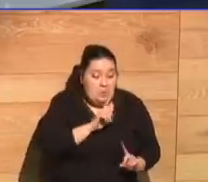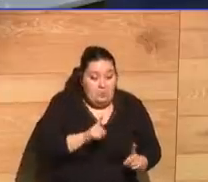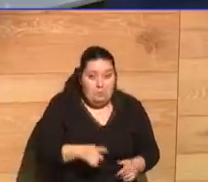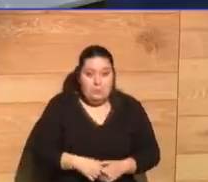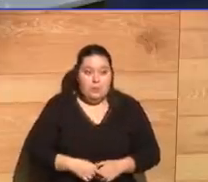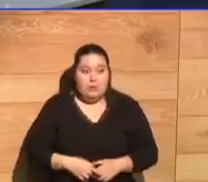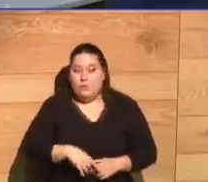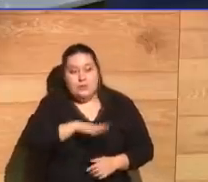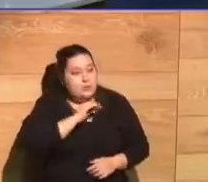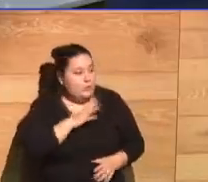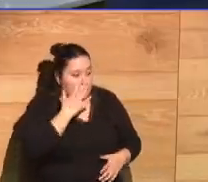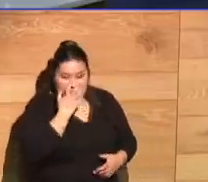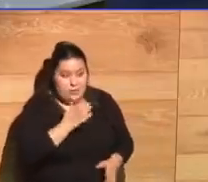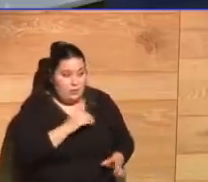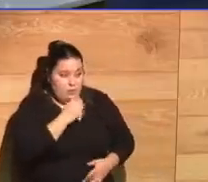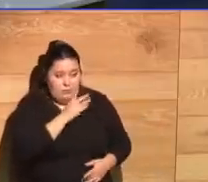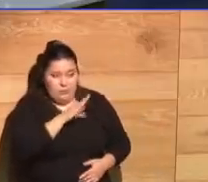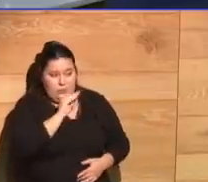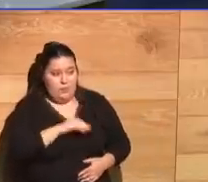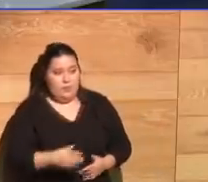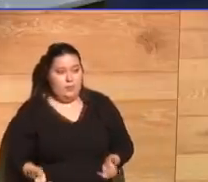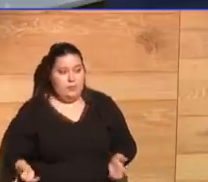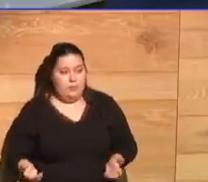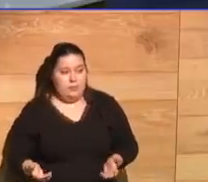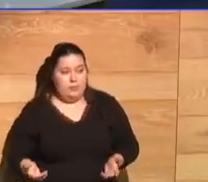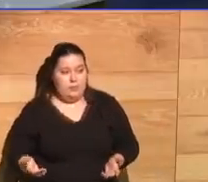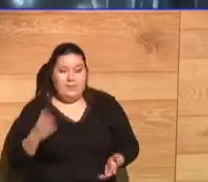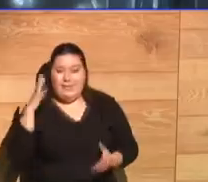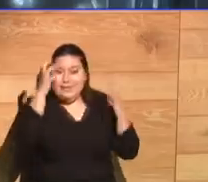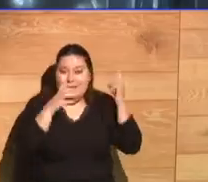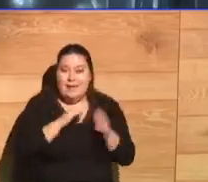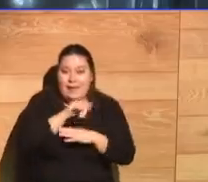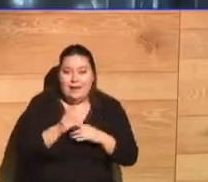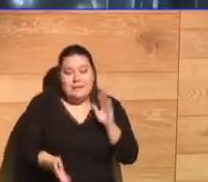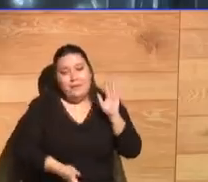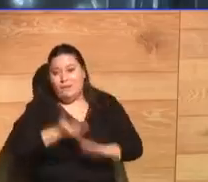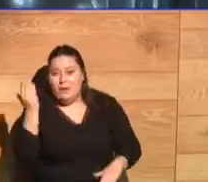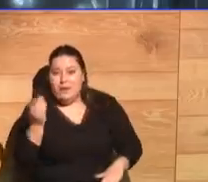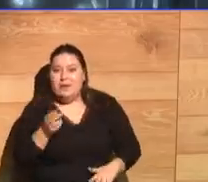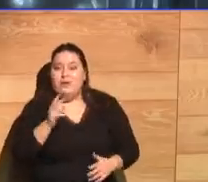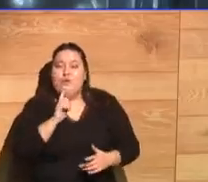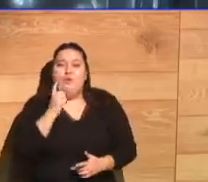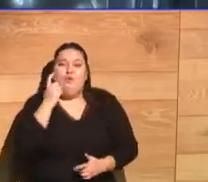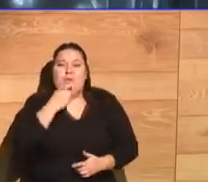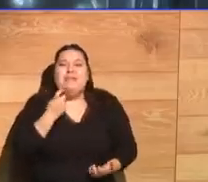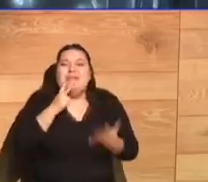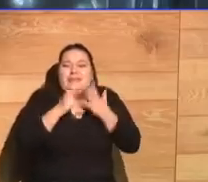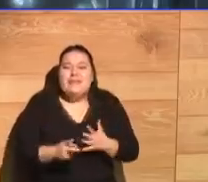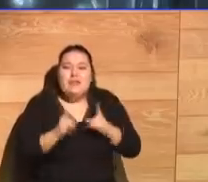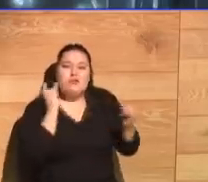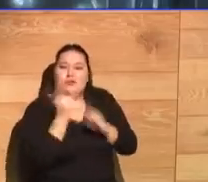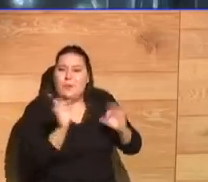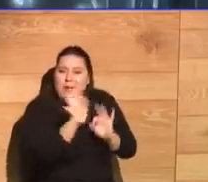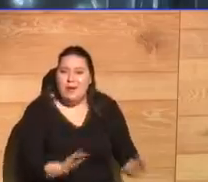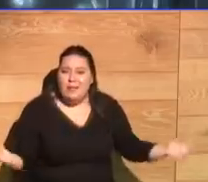no te estoy entendiendo. Te lo digo en serio. Que se va de la granja. Y está 7 años sin llamarla a la madre. Pero no se pero ve que todo.